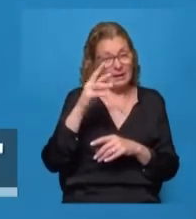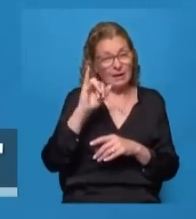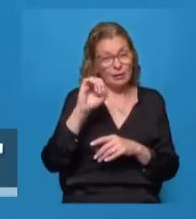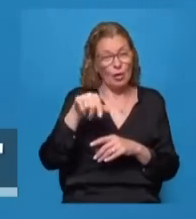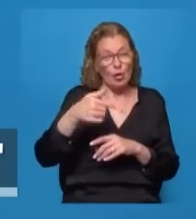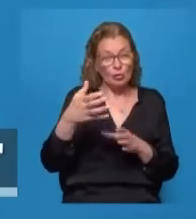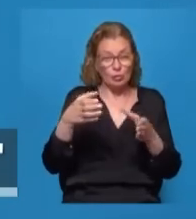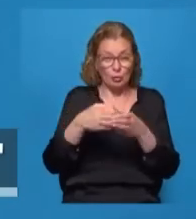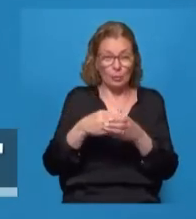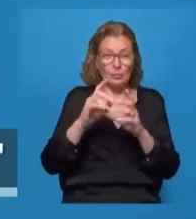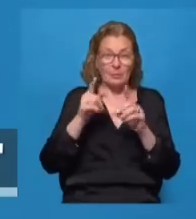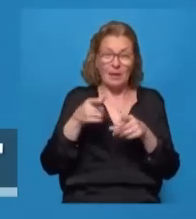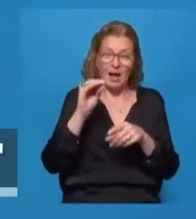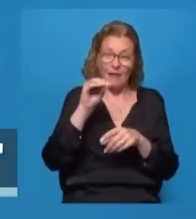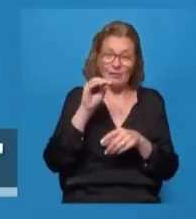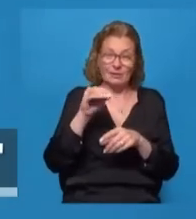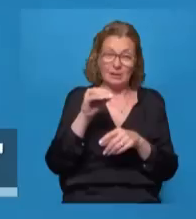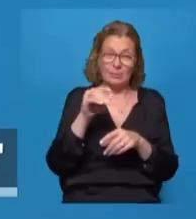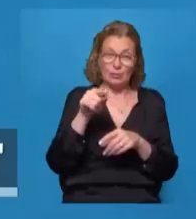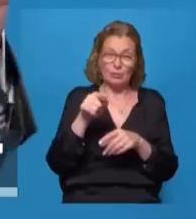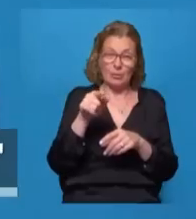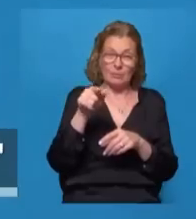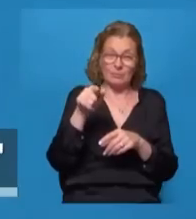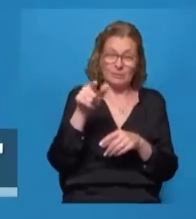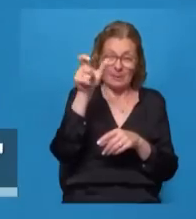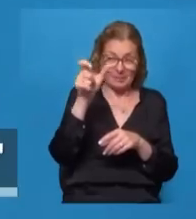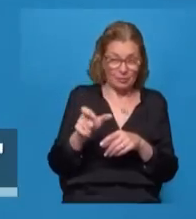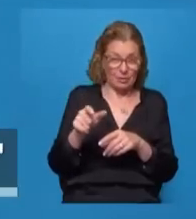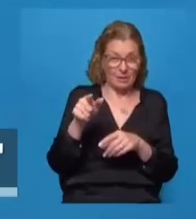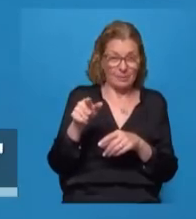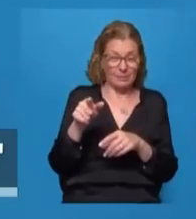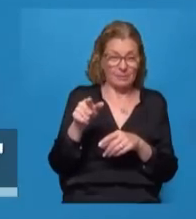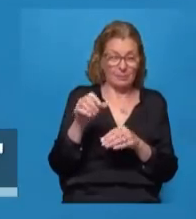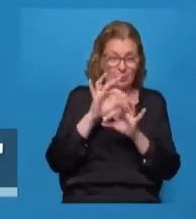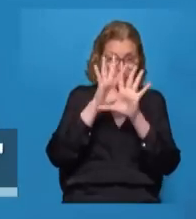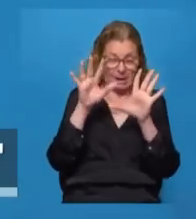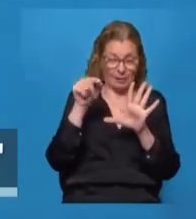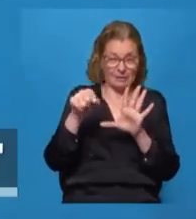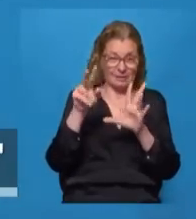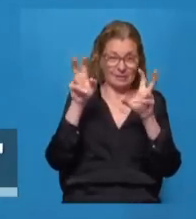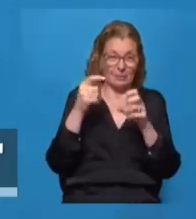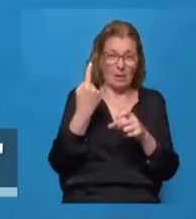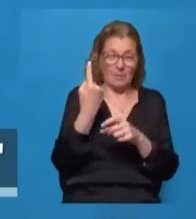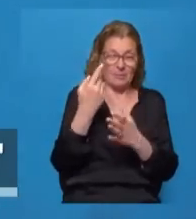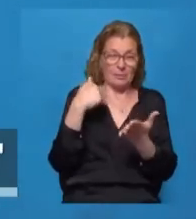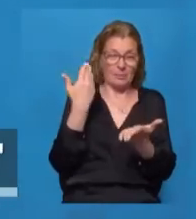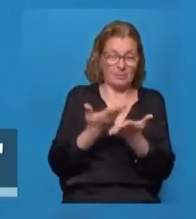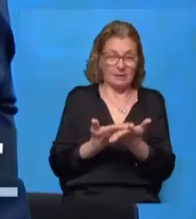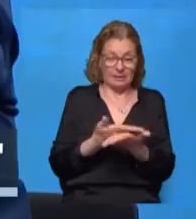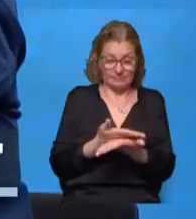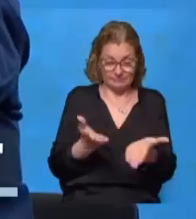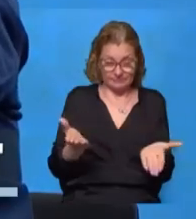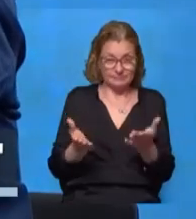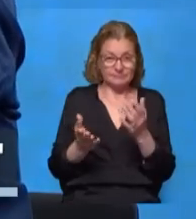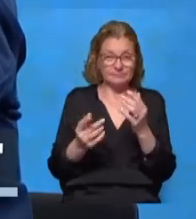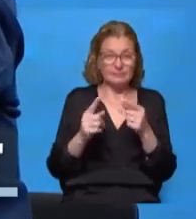grupos Pero yo lo tomo como referencia porque él ha sido meridianamente Claro en este asunto y el primero en plantearlo este escenario no recién